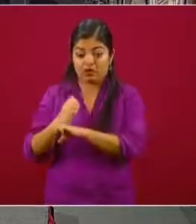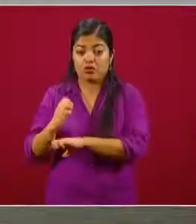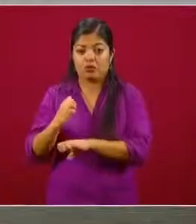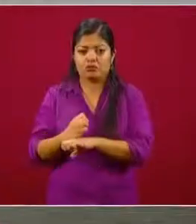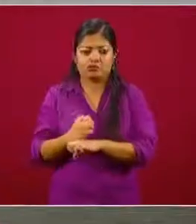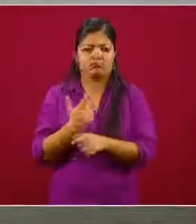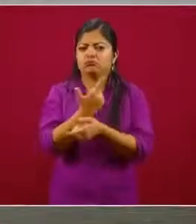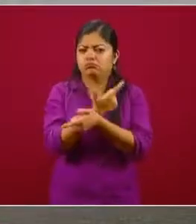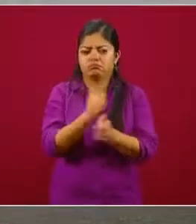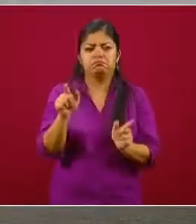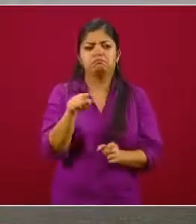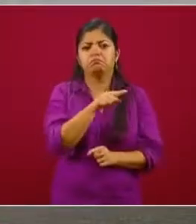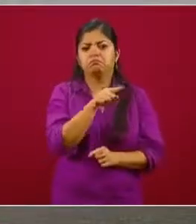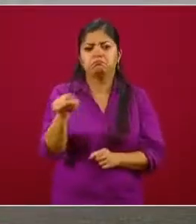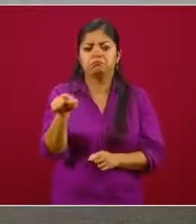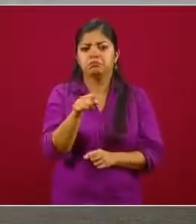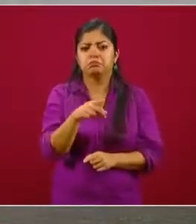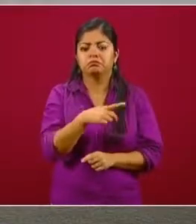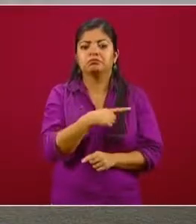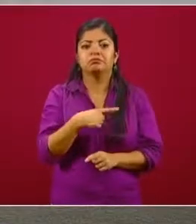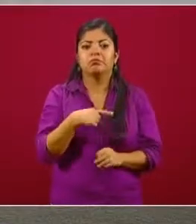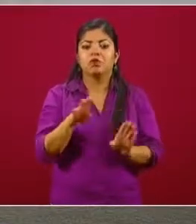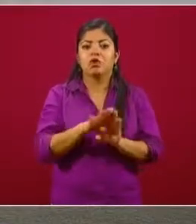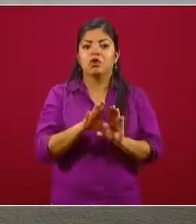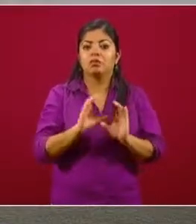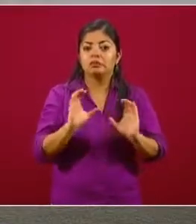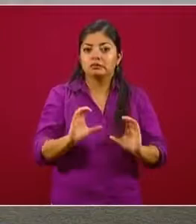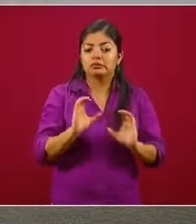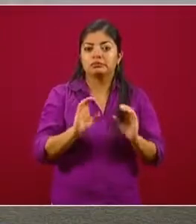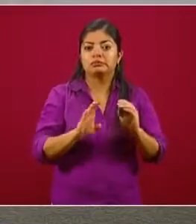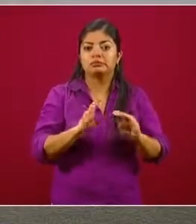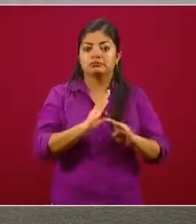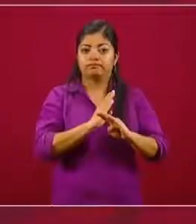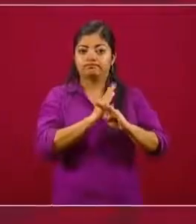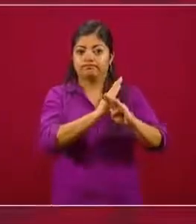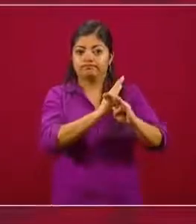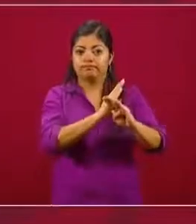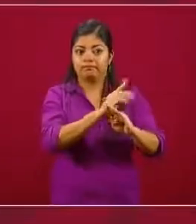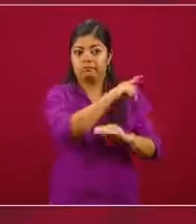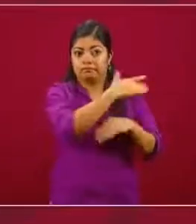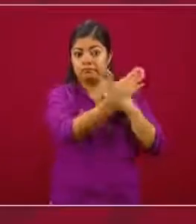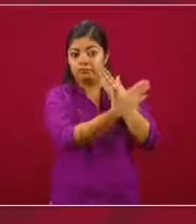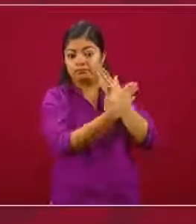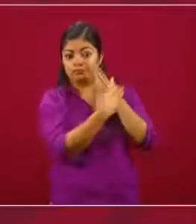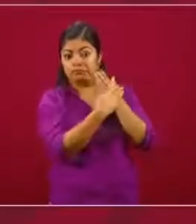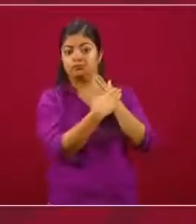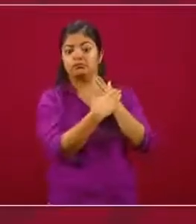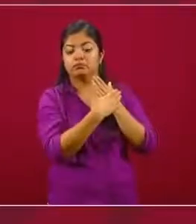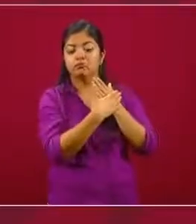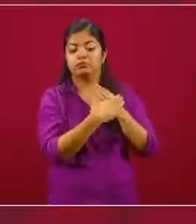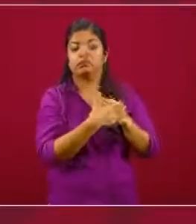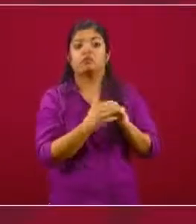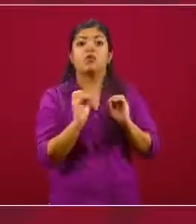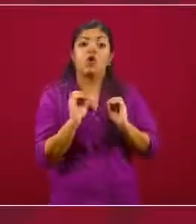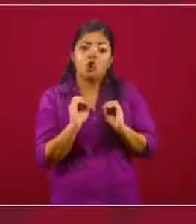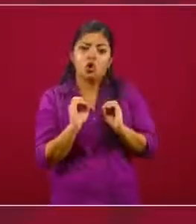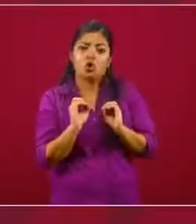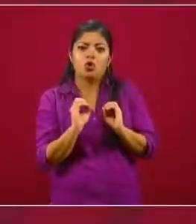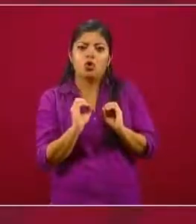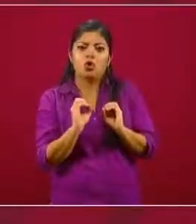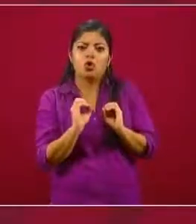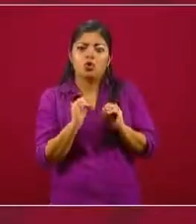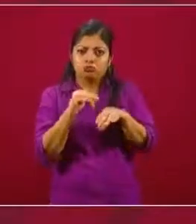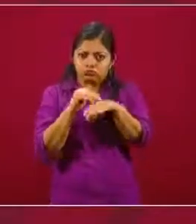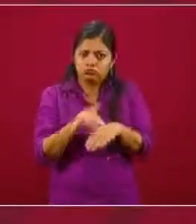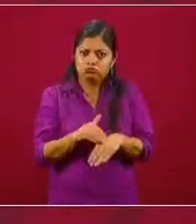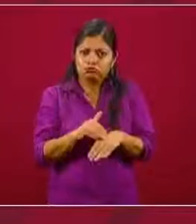son libres de poner o de mantener este tipo de restricciones o de no mantenerlas,